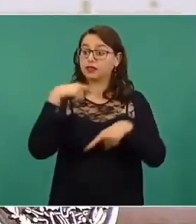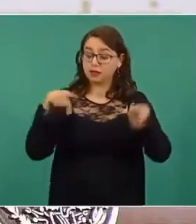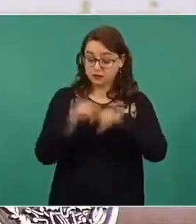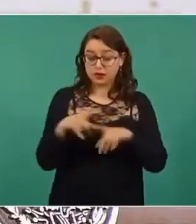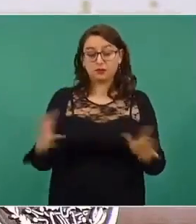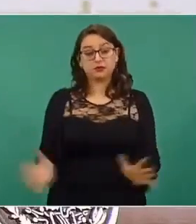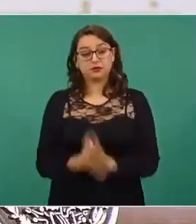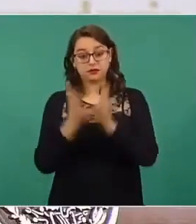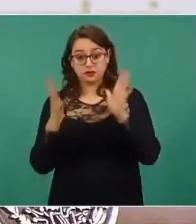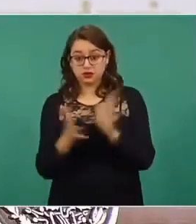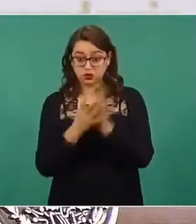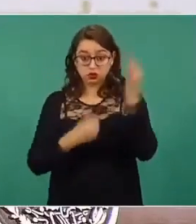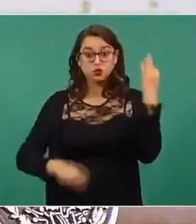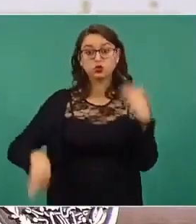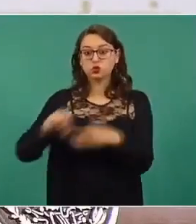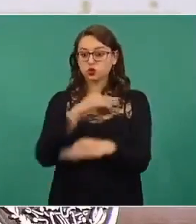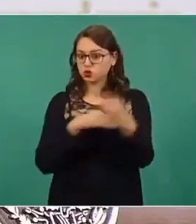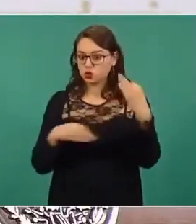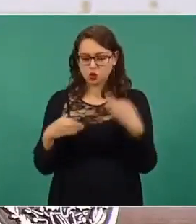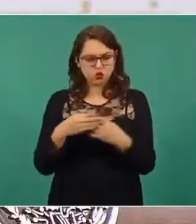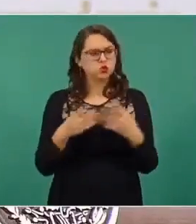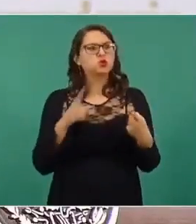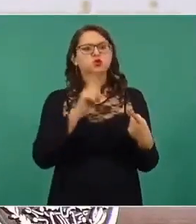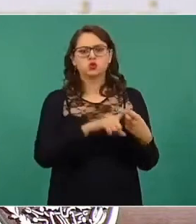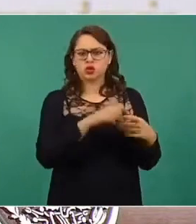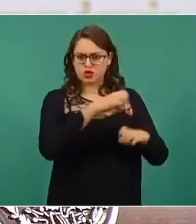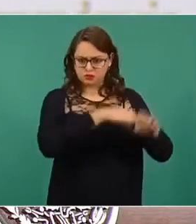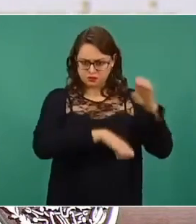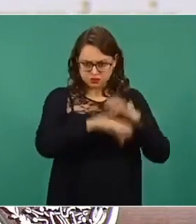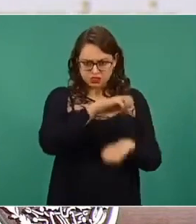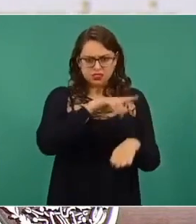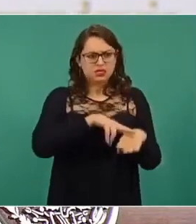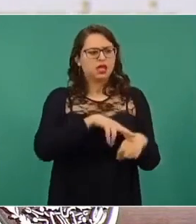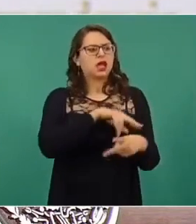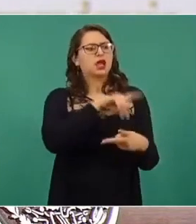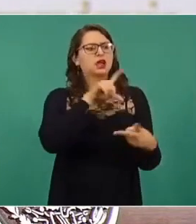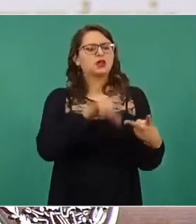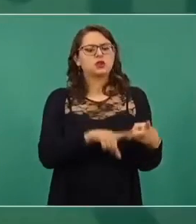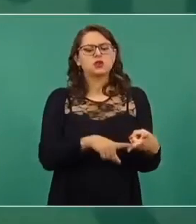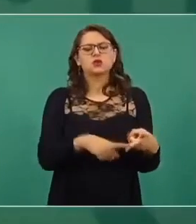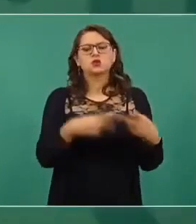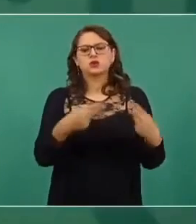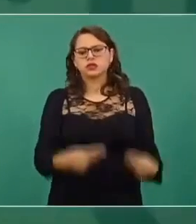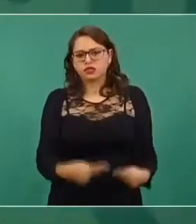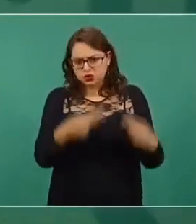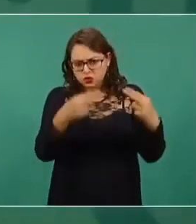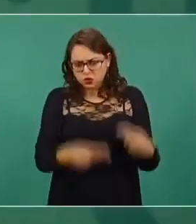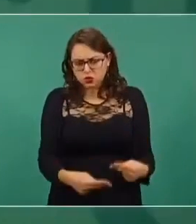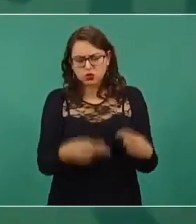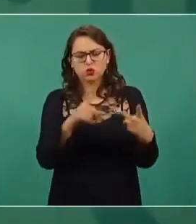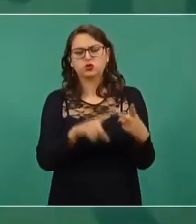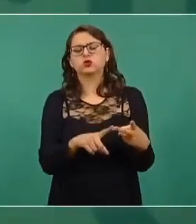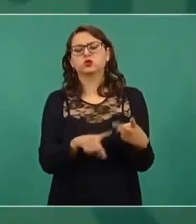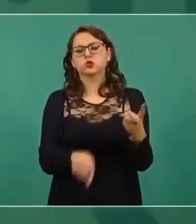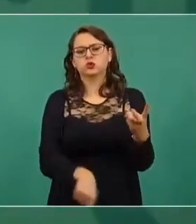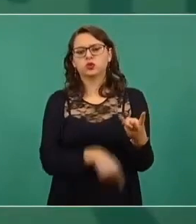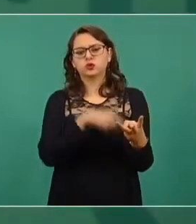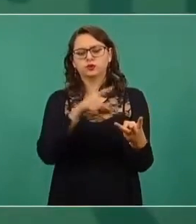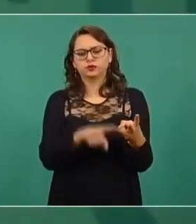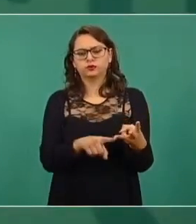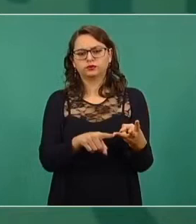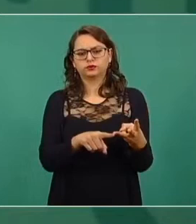todos, desde luego los empresarios, que participen comerciantes, que